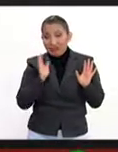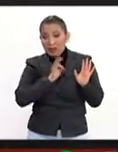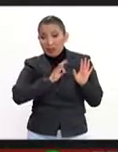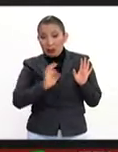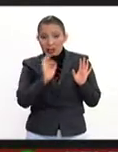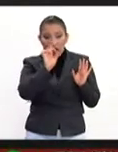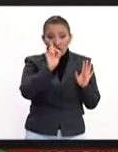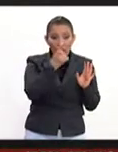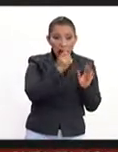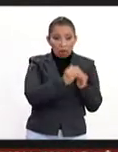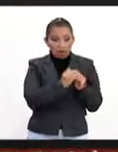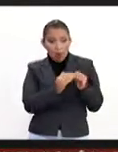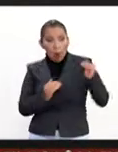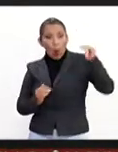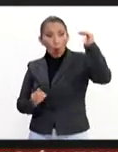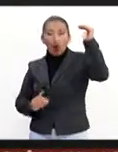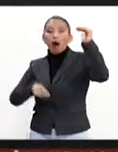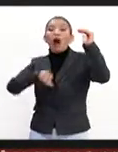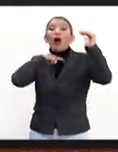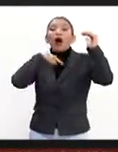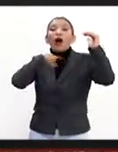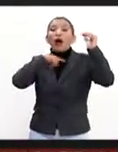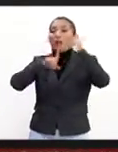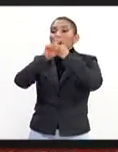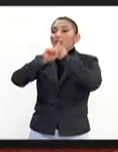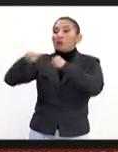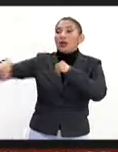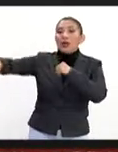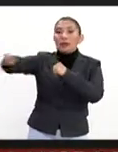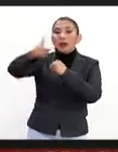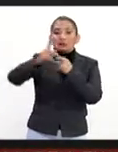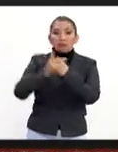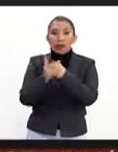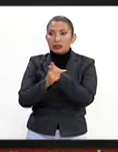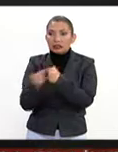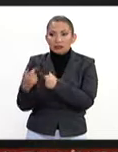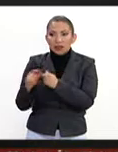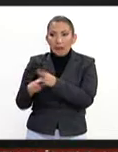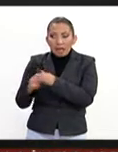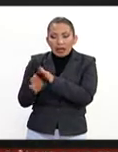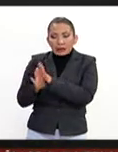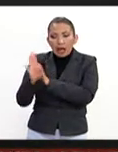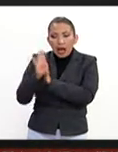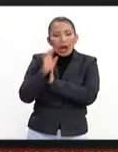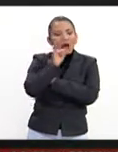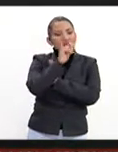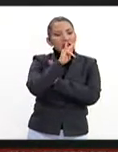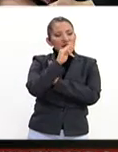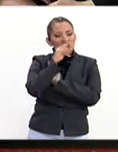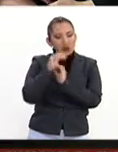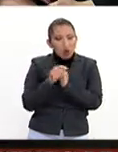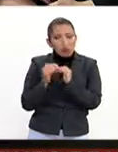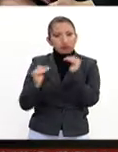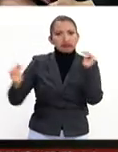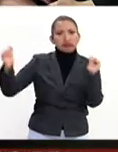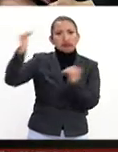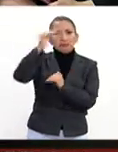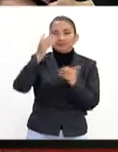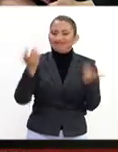que el dólar se aprecie demasiado y esto provoque crisis en los países emergentes, puede ser que cree inflación,